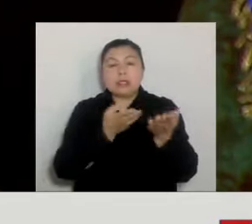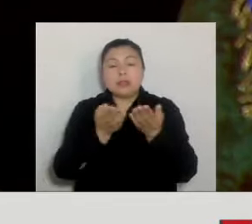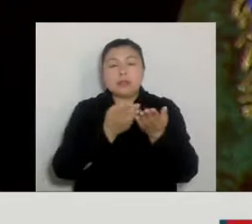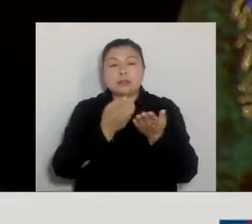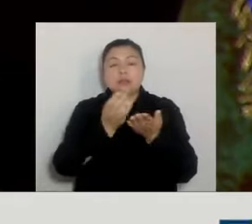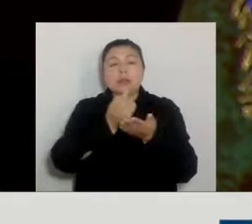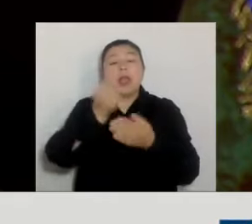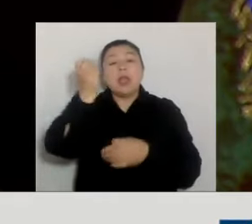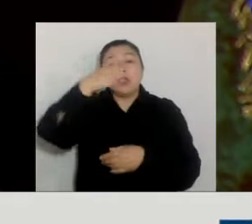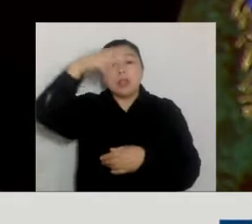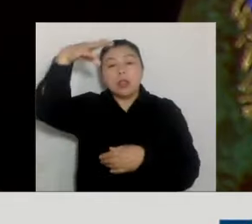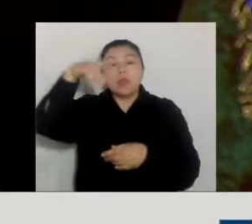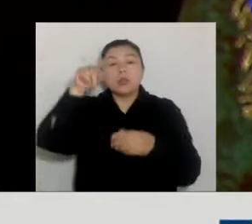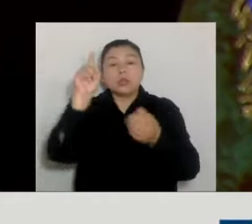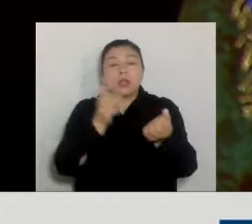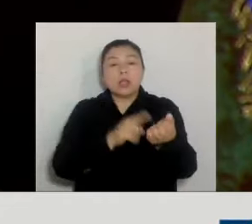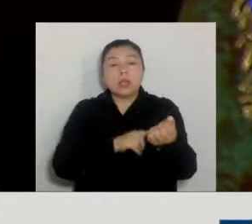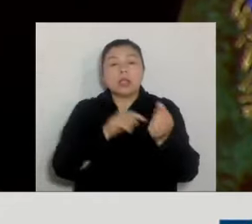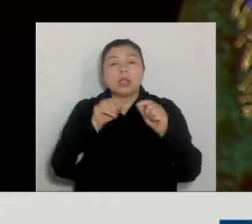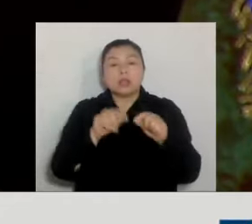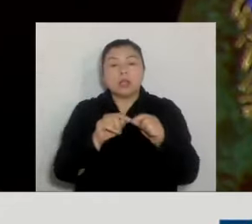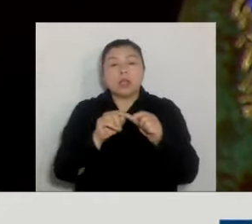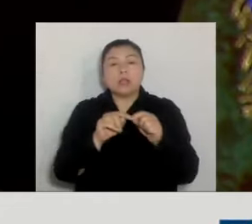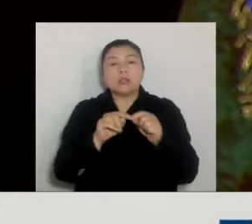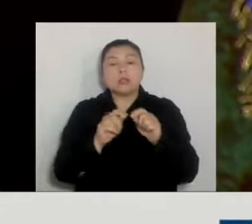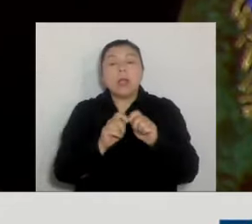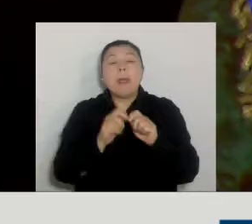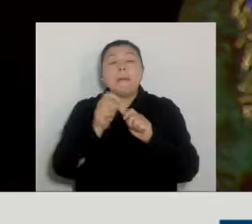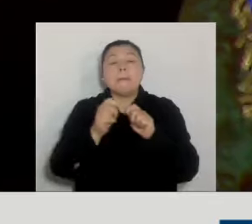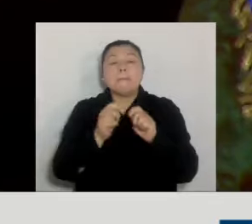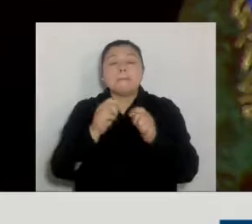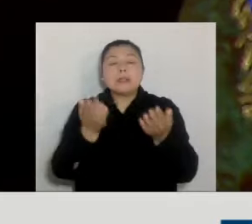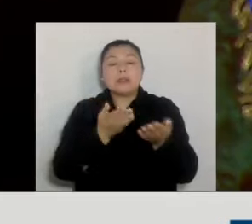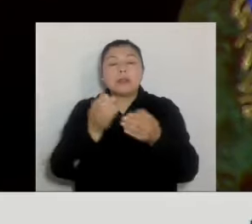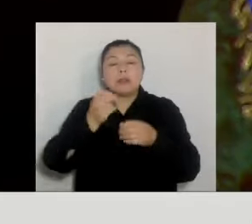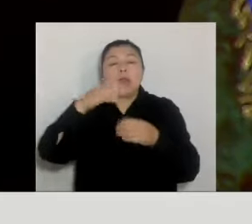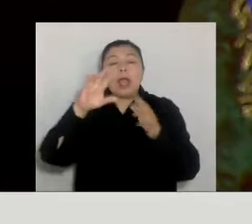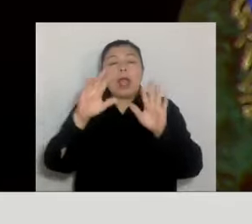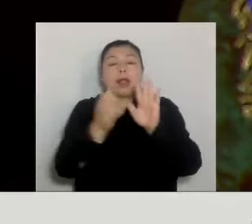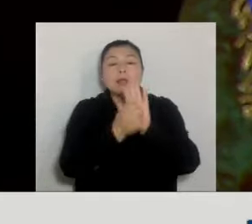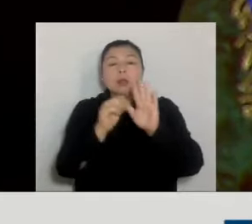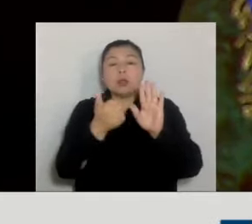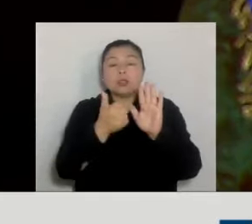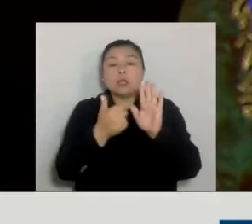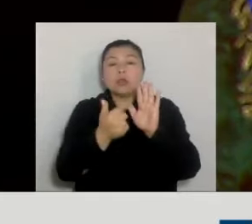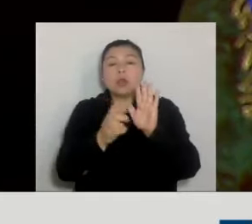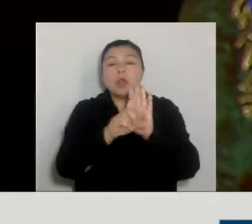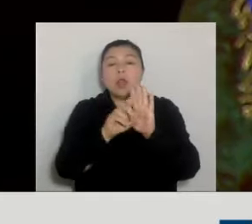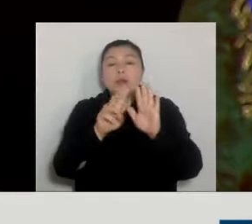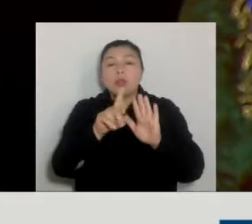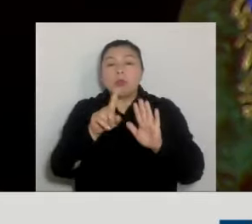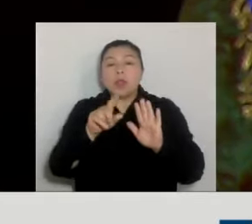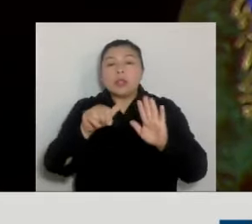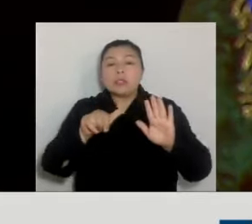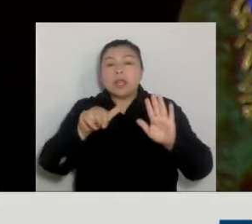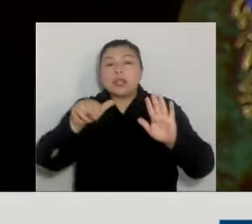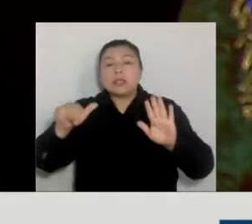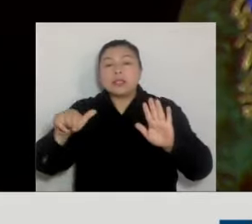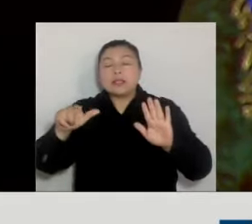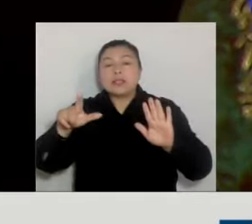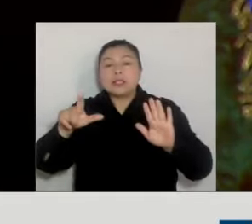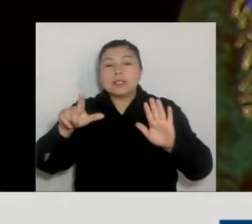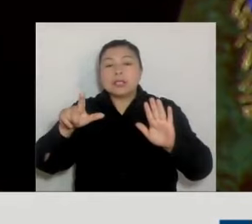el que amplía la cobertura del subsidio eléctrico a que se refiere el artículo sexto transitorio de la ley número 21667